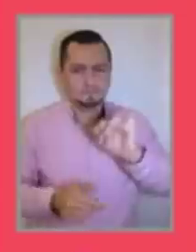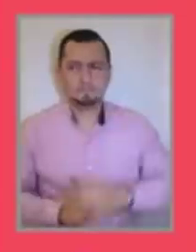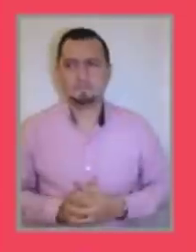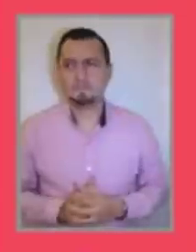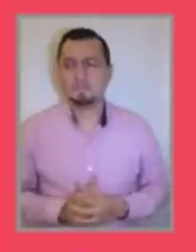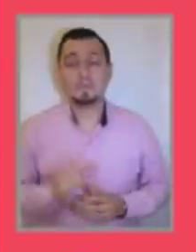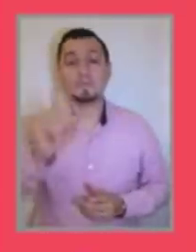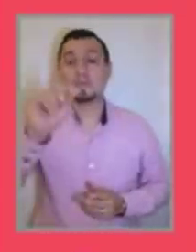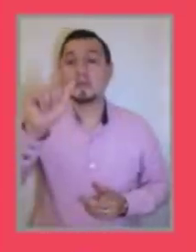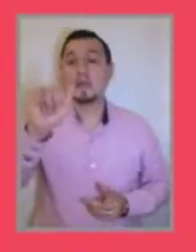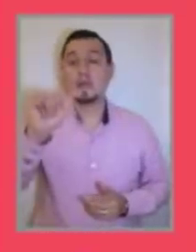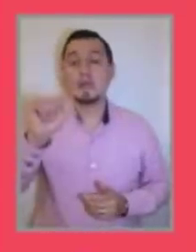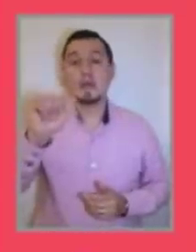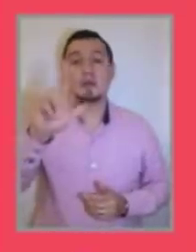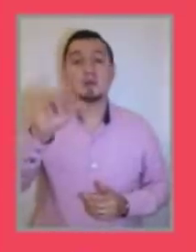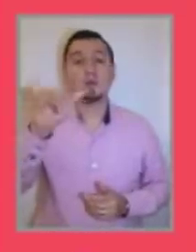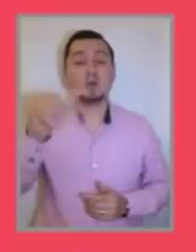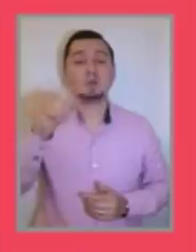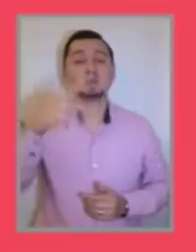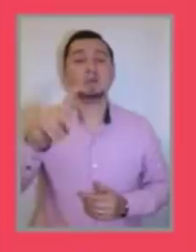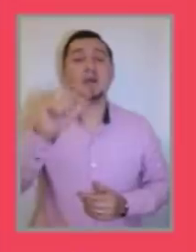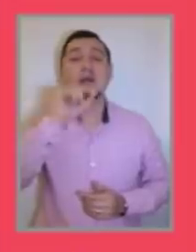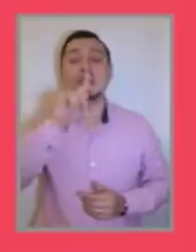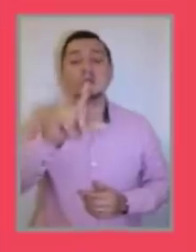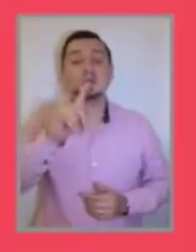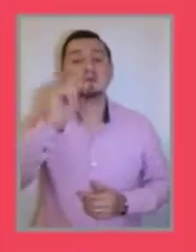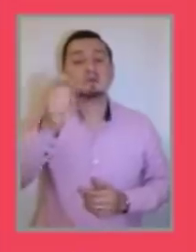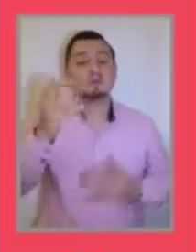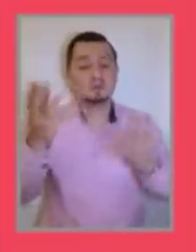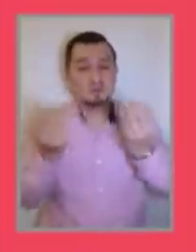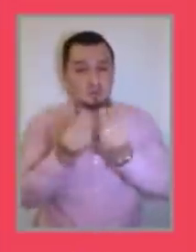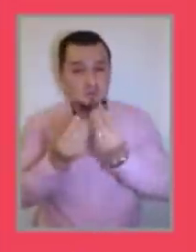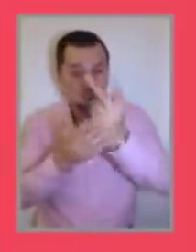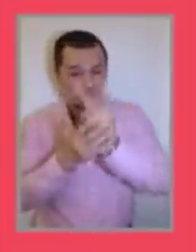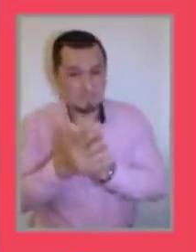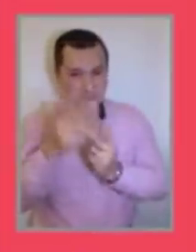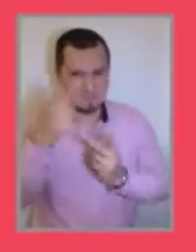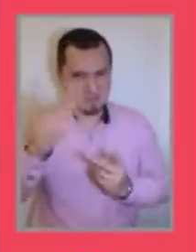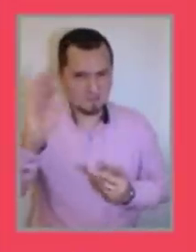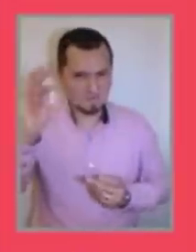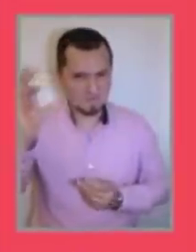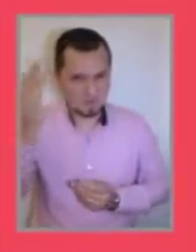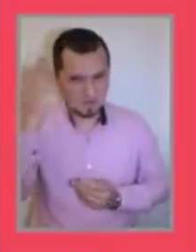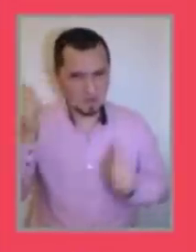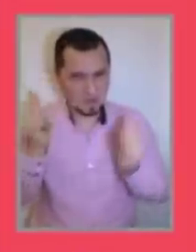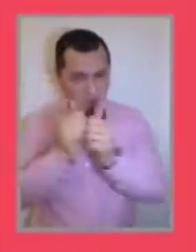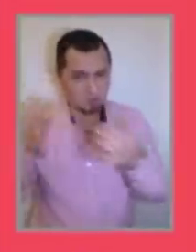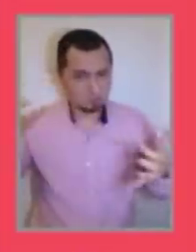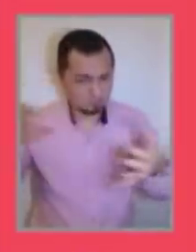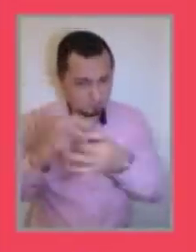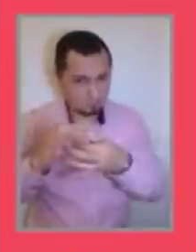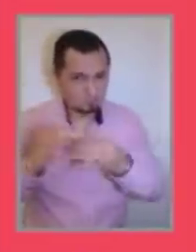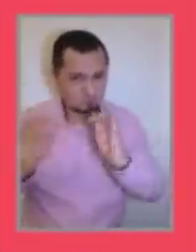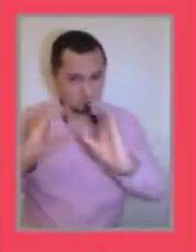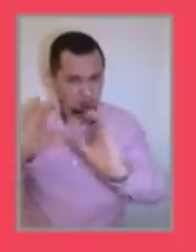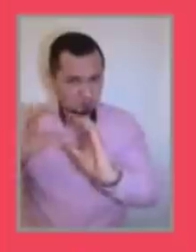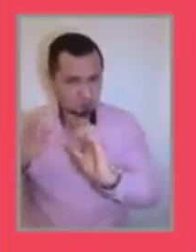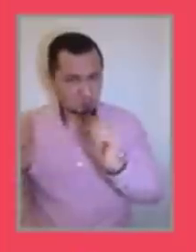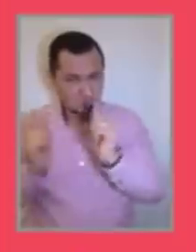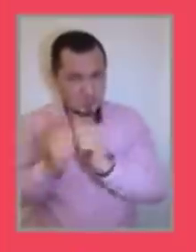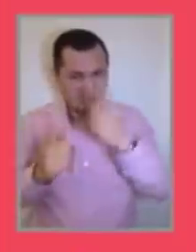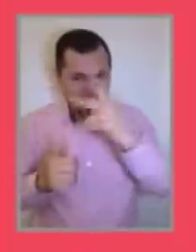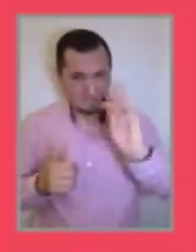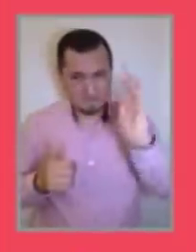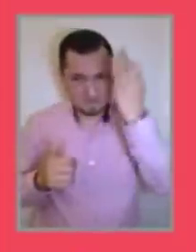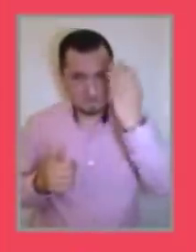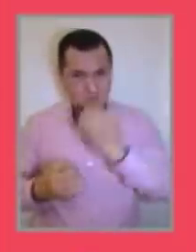Dalia Rojas de Radio Fórmula Jalisco. Este proceso tiene el aval de la Federación. ¿Se ha sostenido un diálogo en este sentido con las autoridades federales